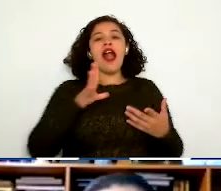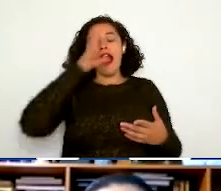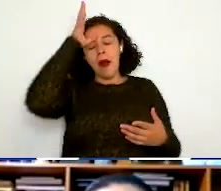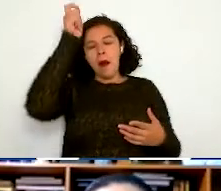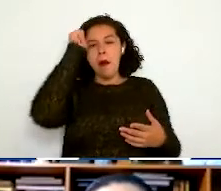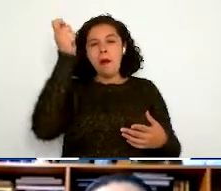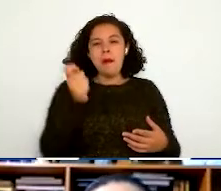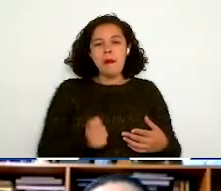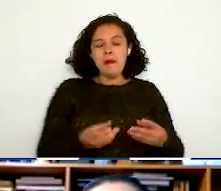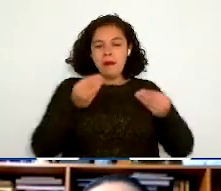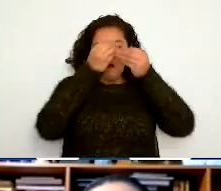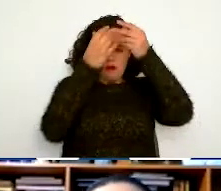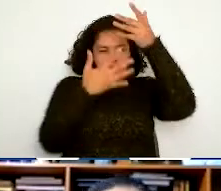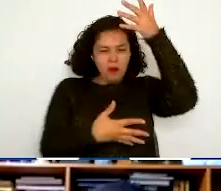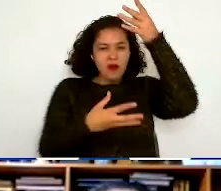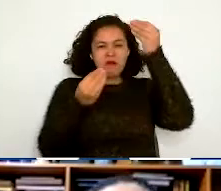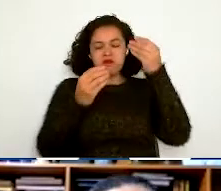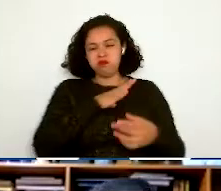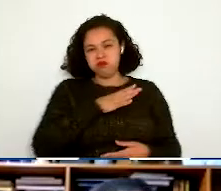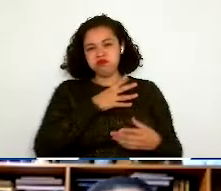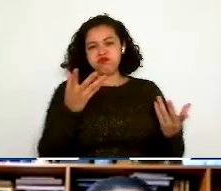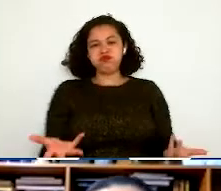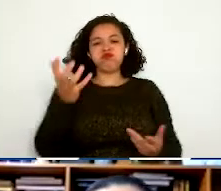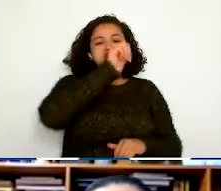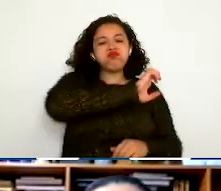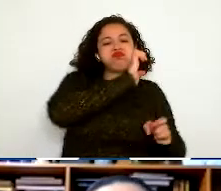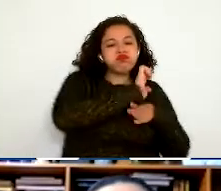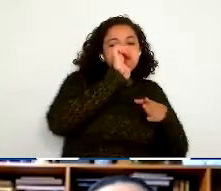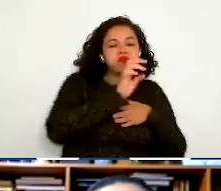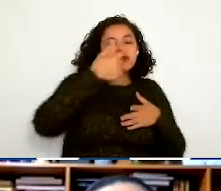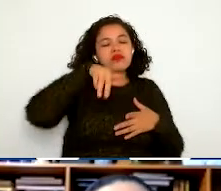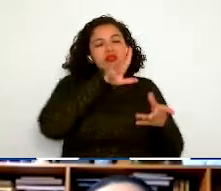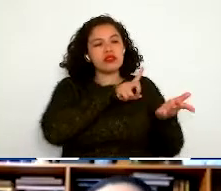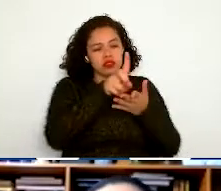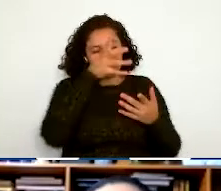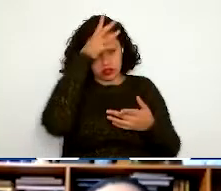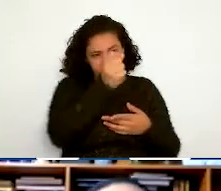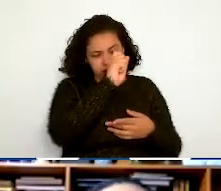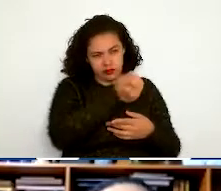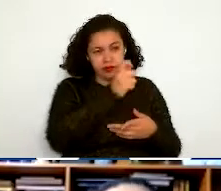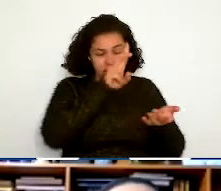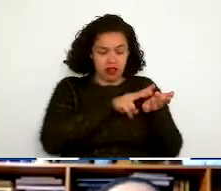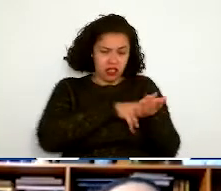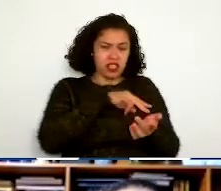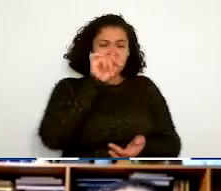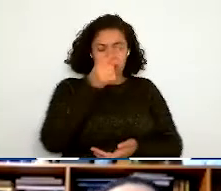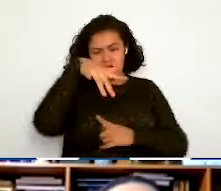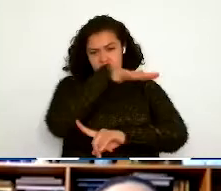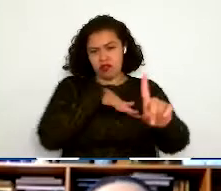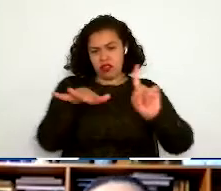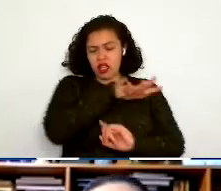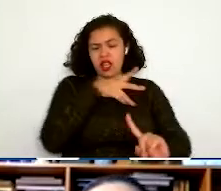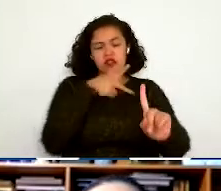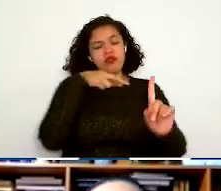definiciones. Entonces, las definiciones que ustedes dieron, por eso yo decía al inicio, son válidas en el contexto en el que ustedes las